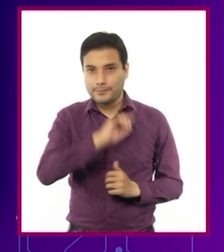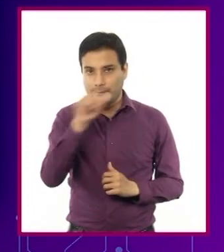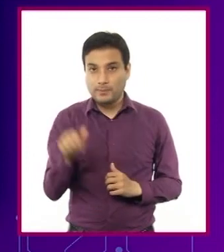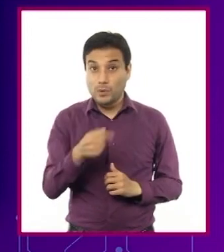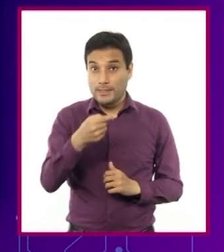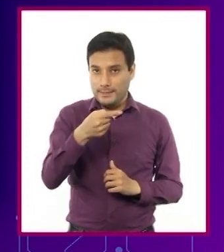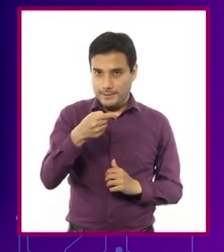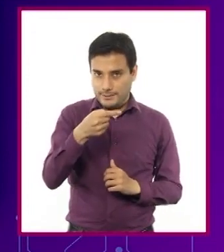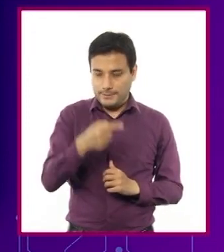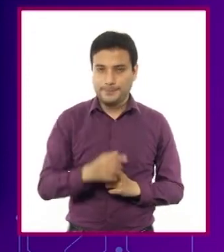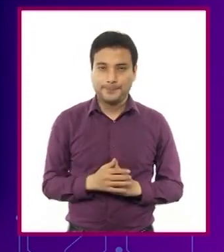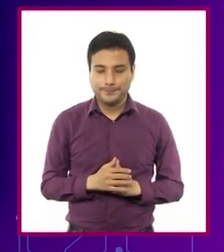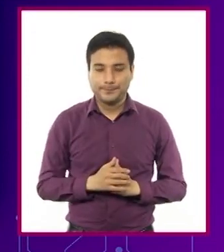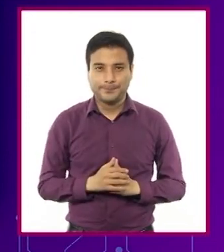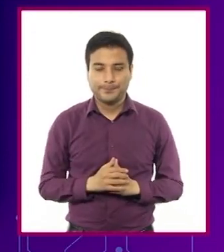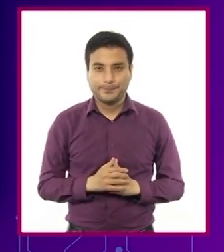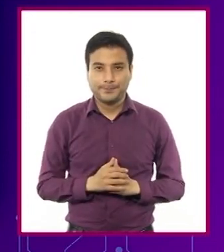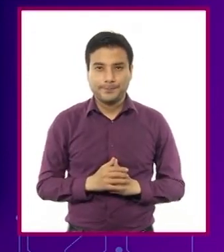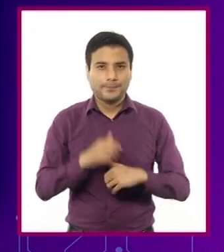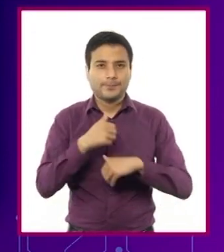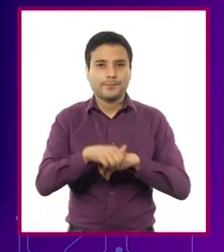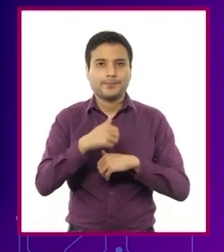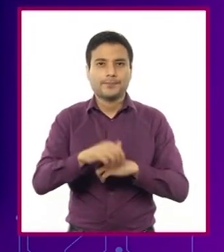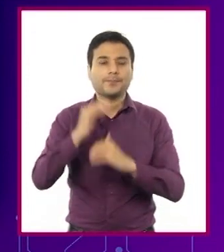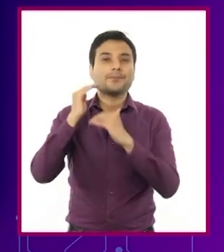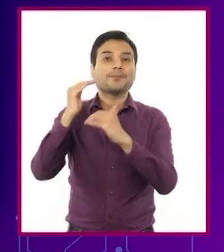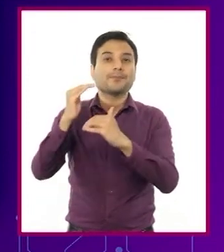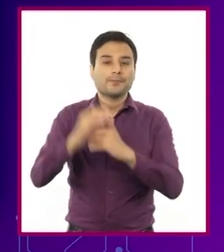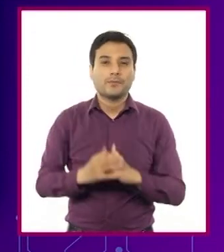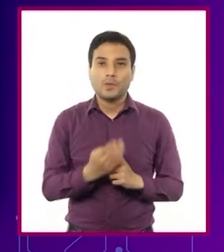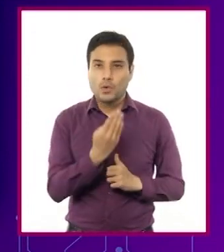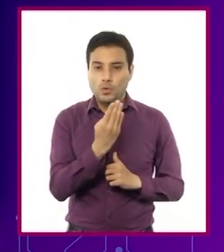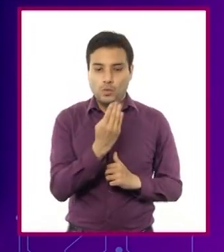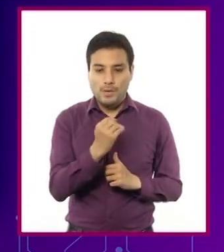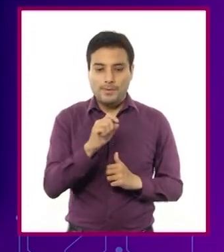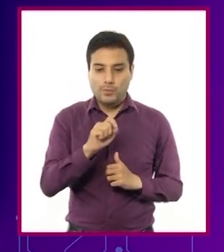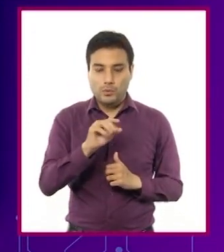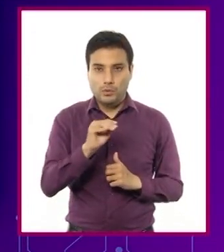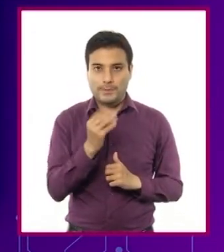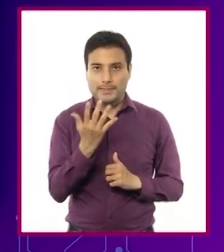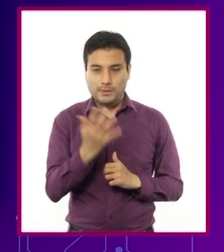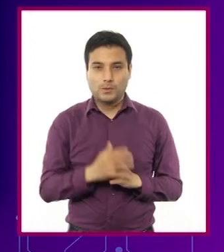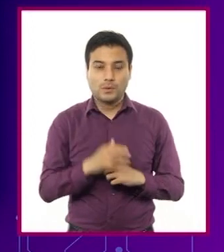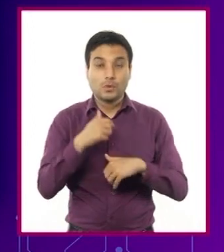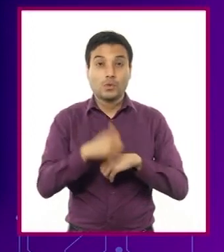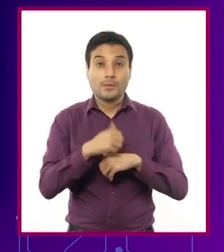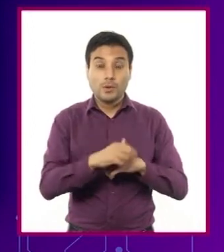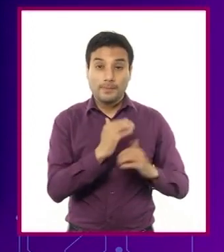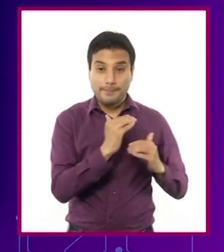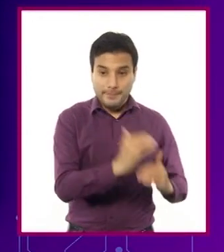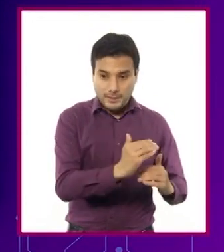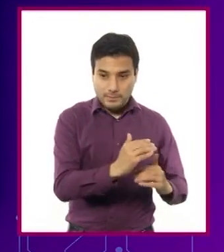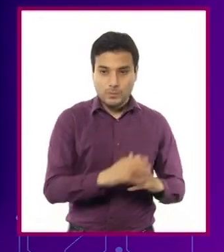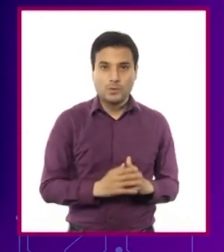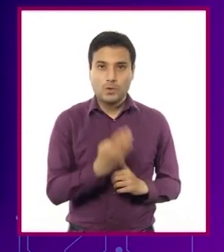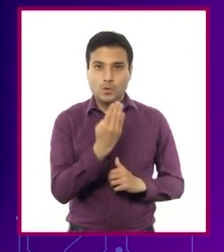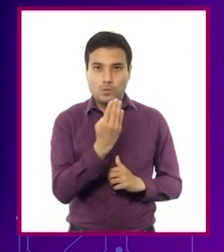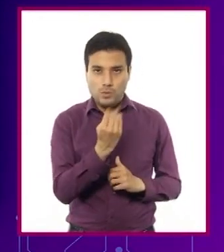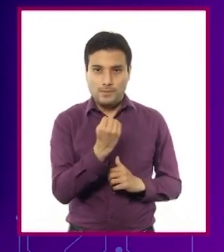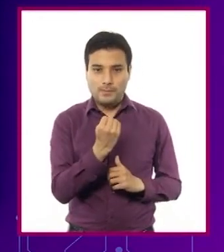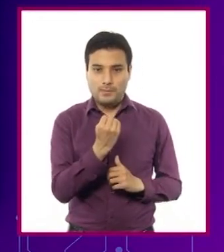rango. El valor máximo es 9.95 y el mínimo